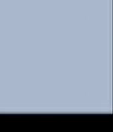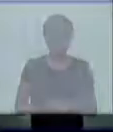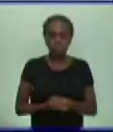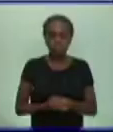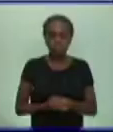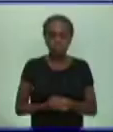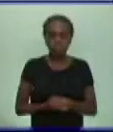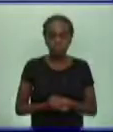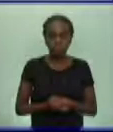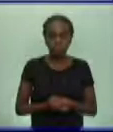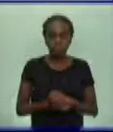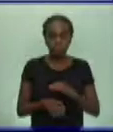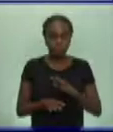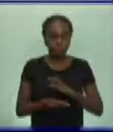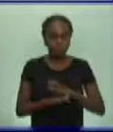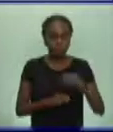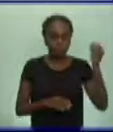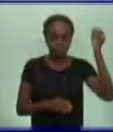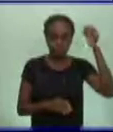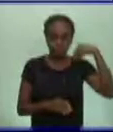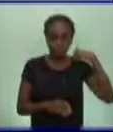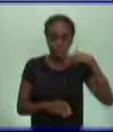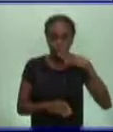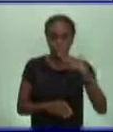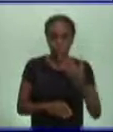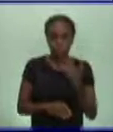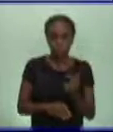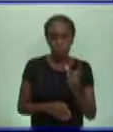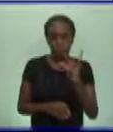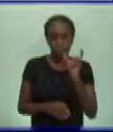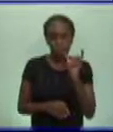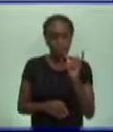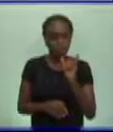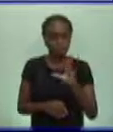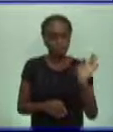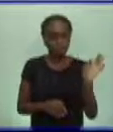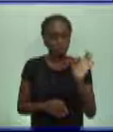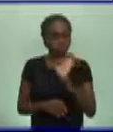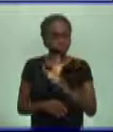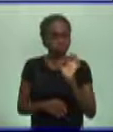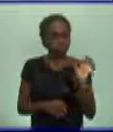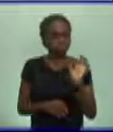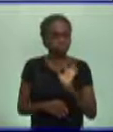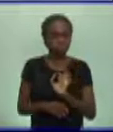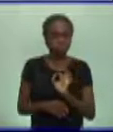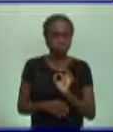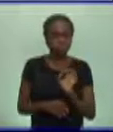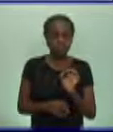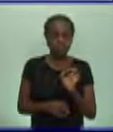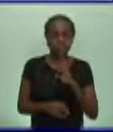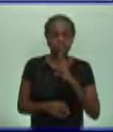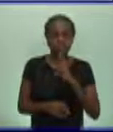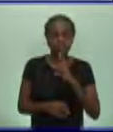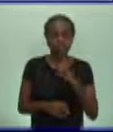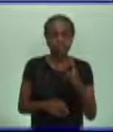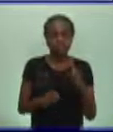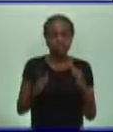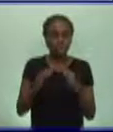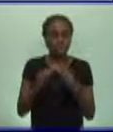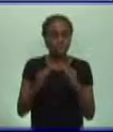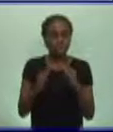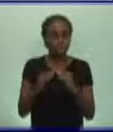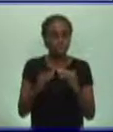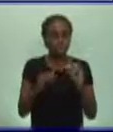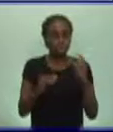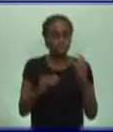ya llevaron a cada casita las palabras correspondientes. Vamos a revisar entonces. En la casita de las